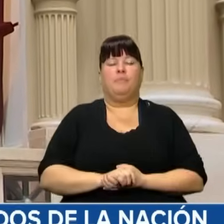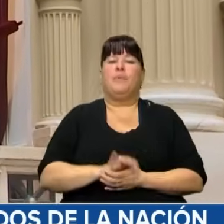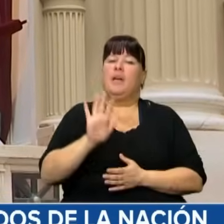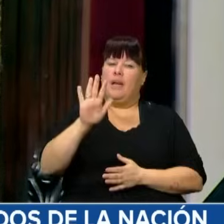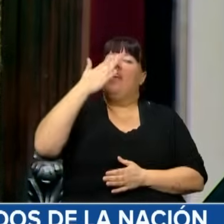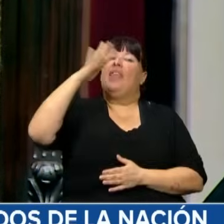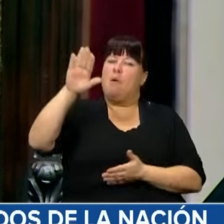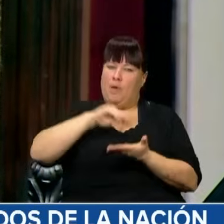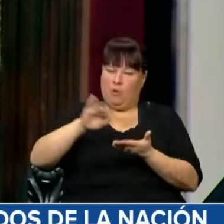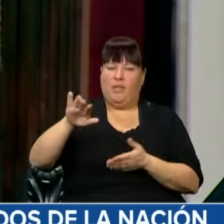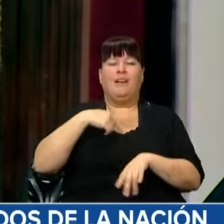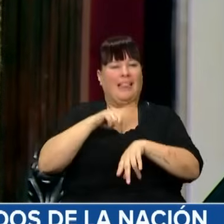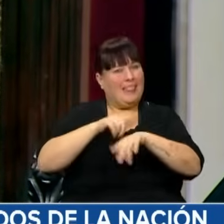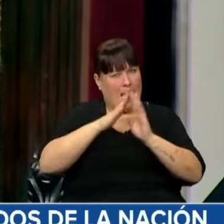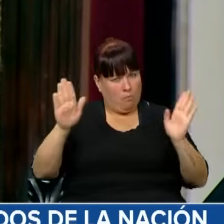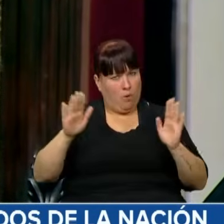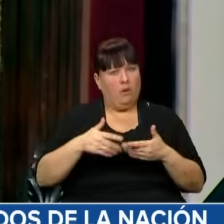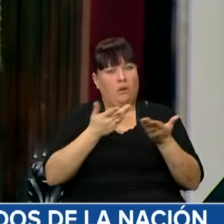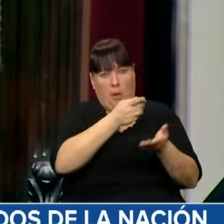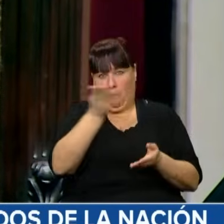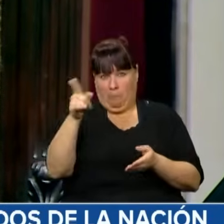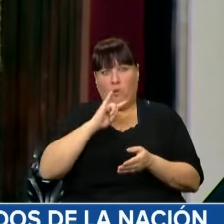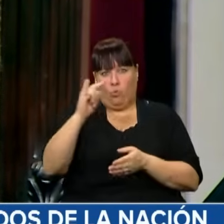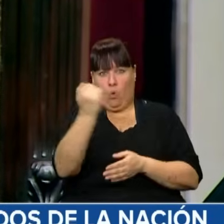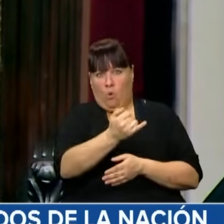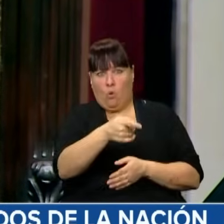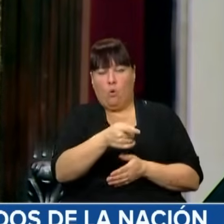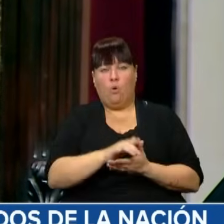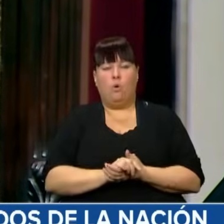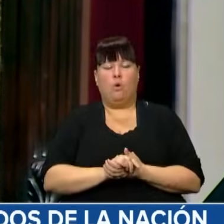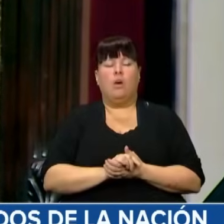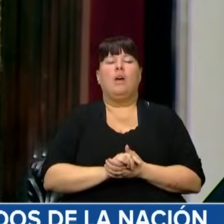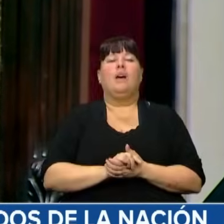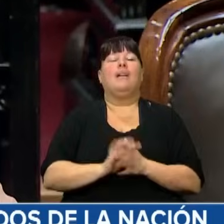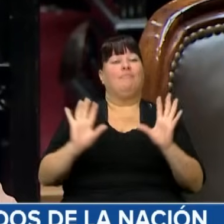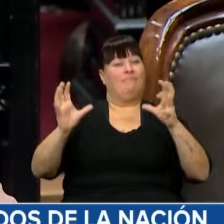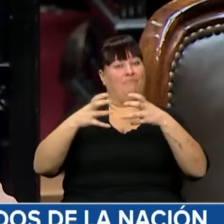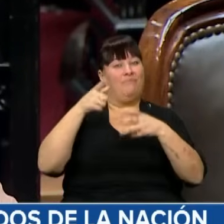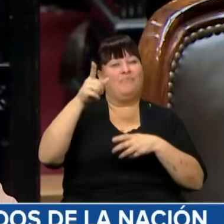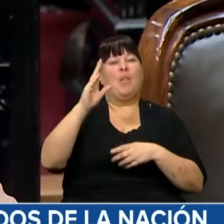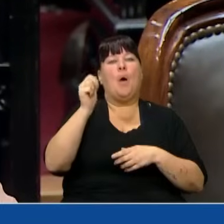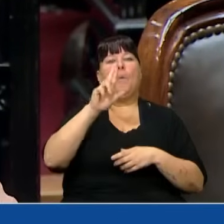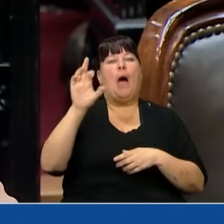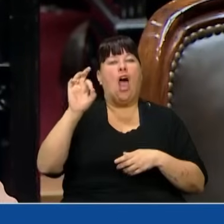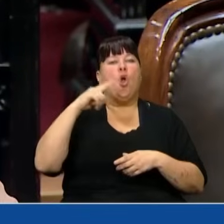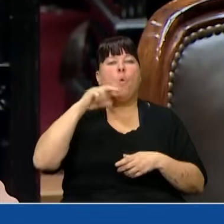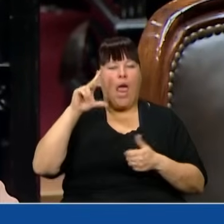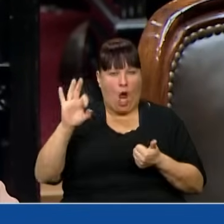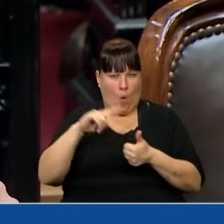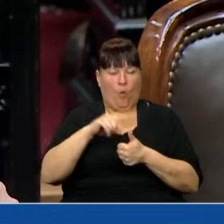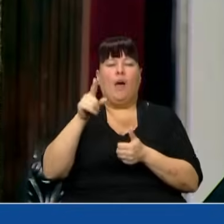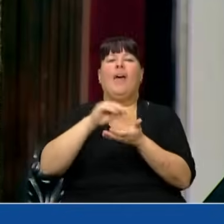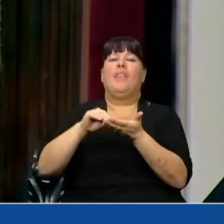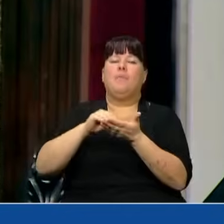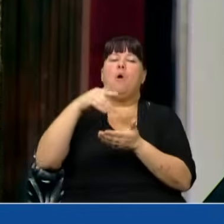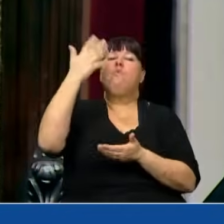deje después, diputado, el tiempo necesario. Pídasela a usted, diputado Martínez. La casta de Barrio Nuevo. Diputado la Iglesias. La